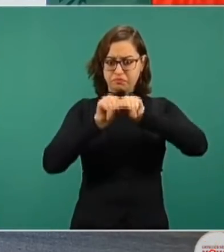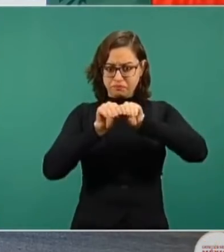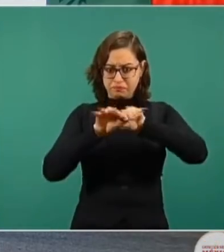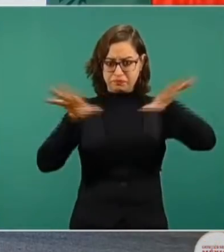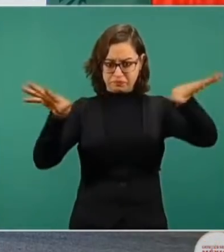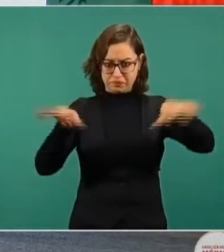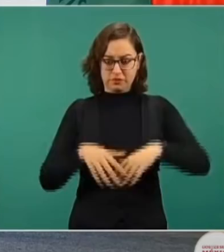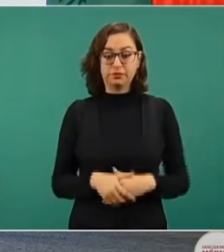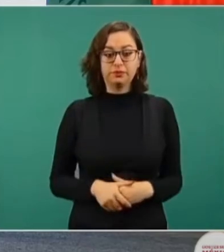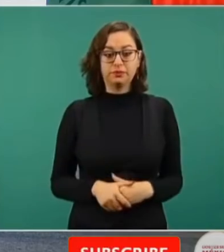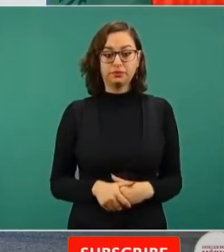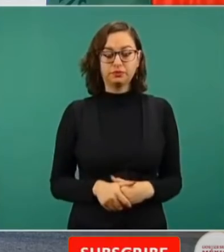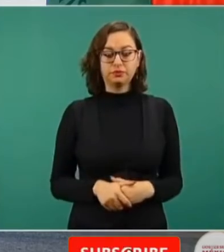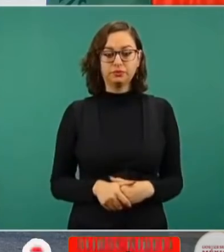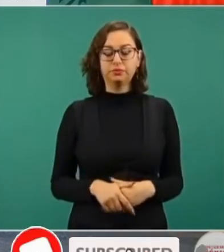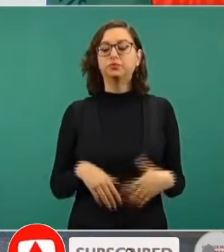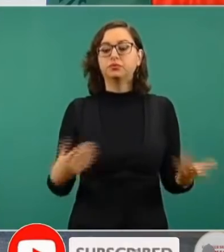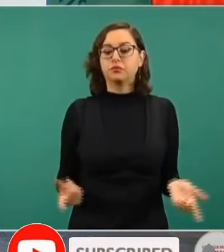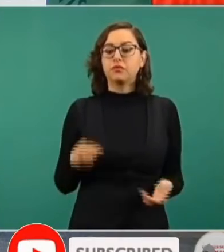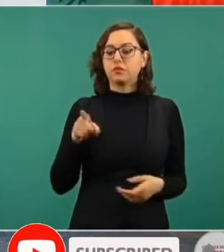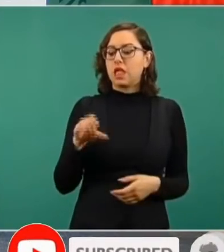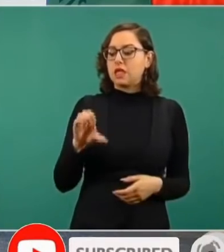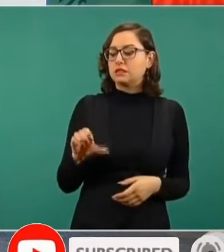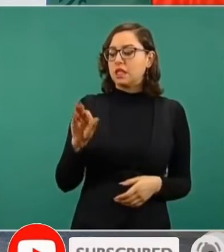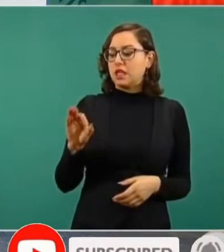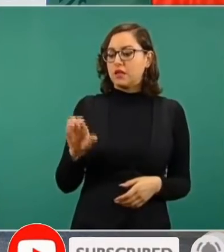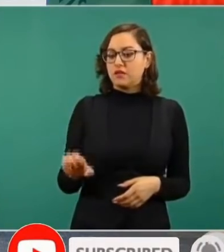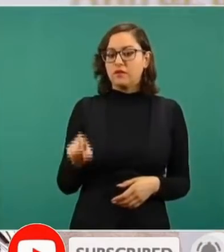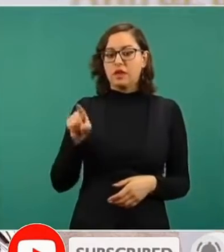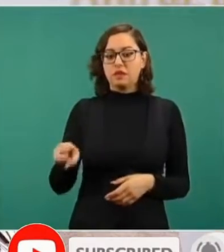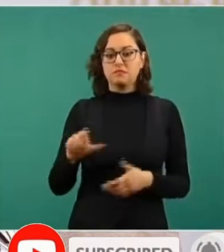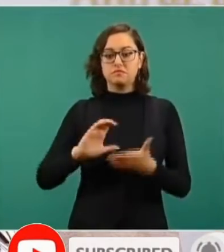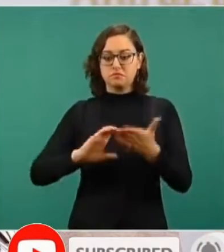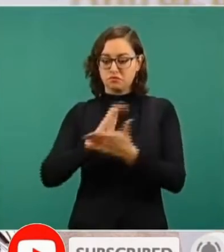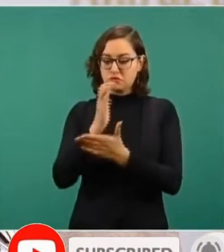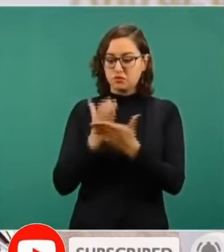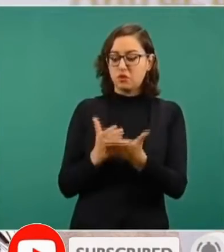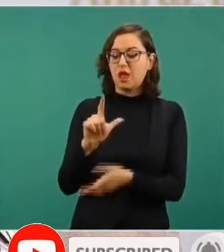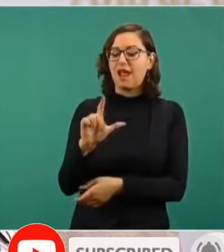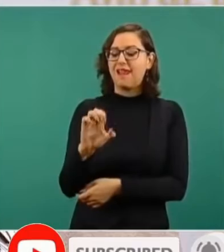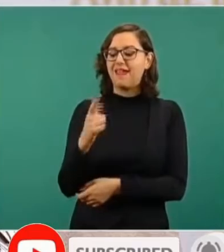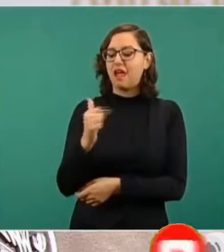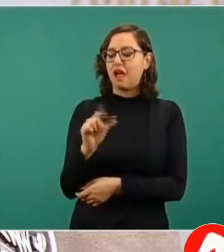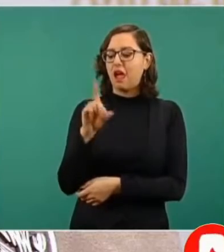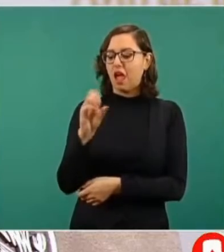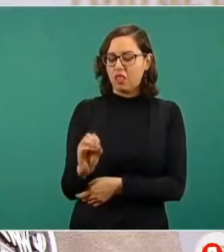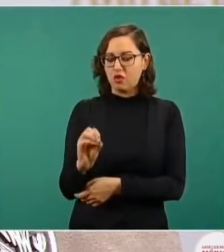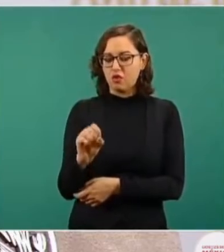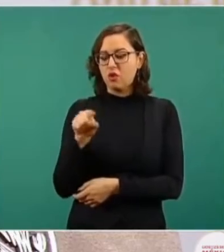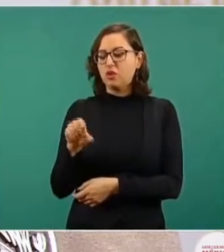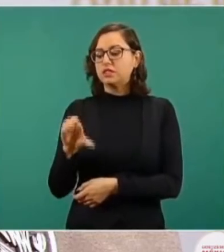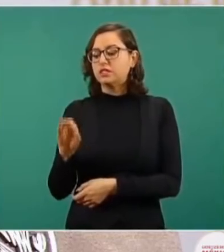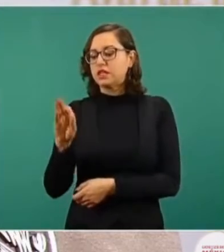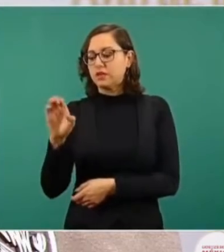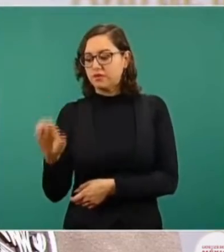un sistema transitorio, así se llamó transitorio, llamado contrato legado, celebrado entre CFE